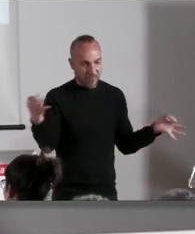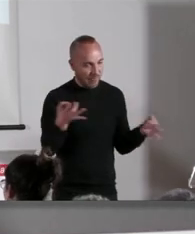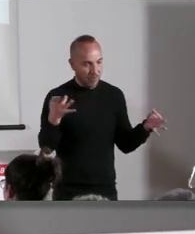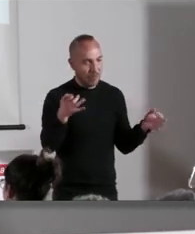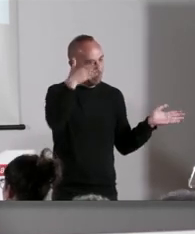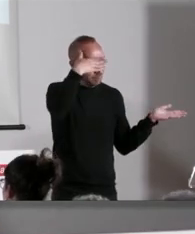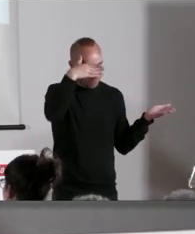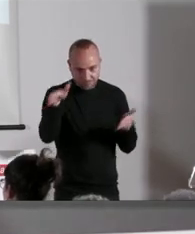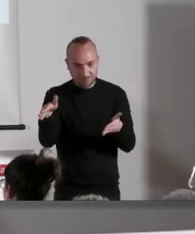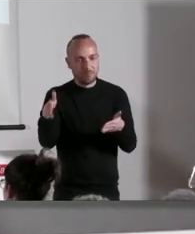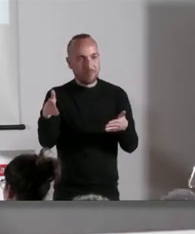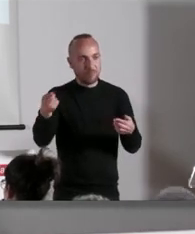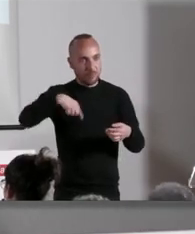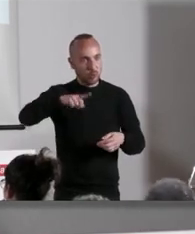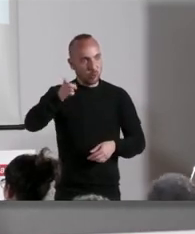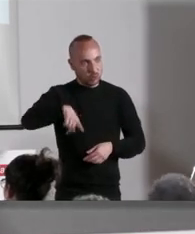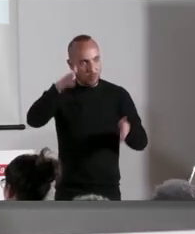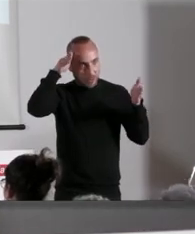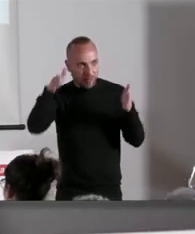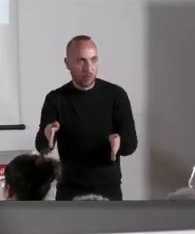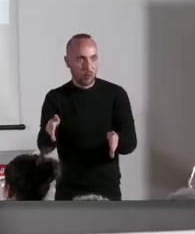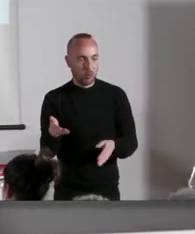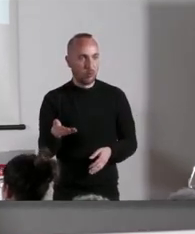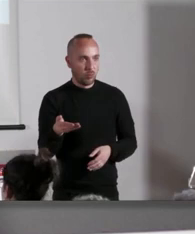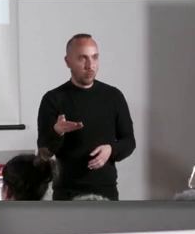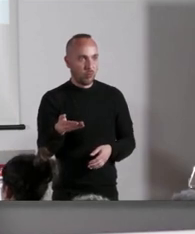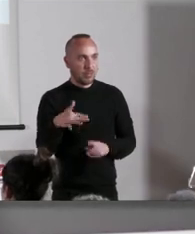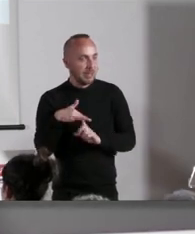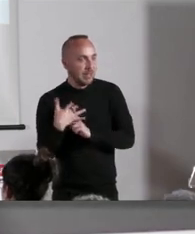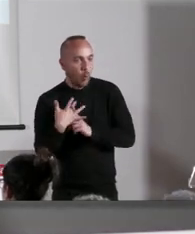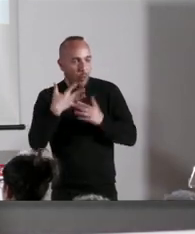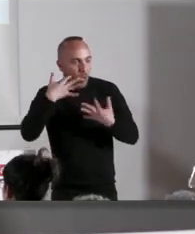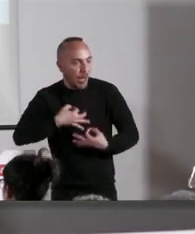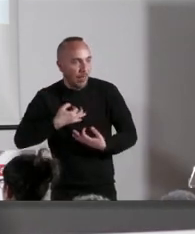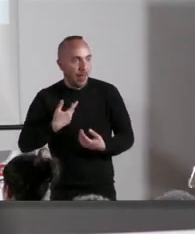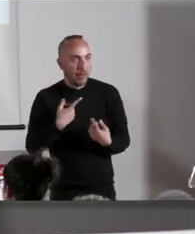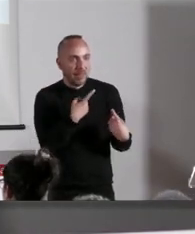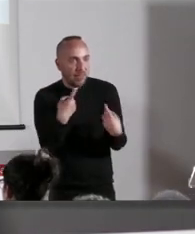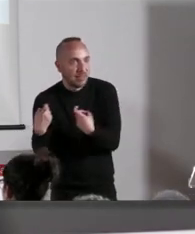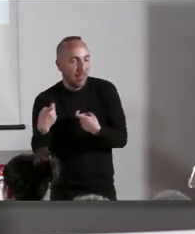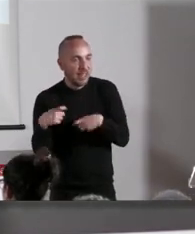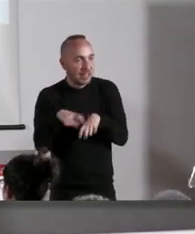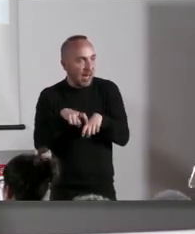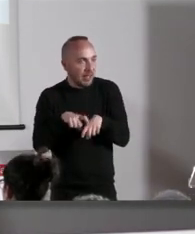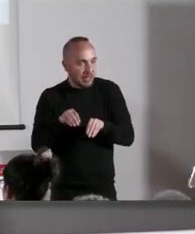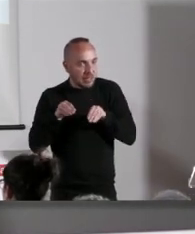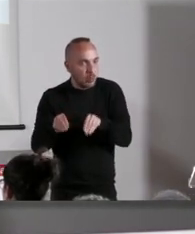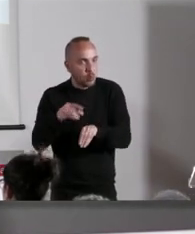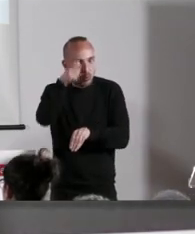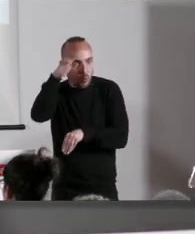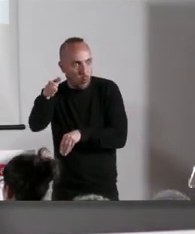tenga en cuenta. La realidad y las características, tanto las necesidades también de las zonas rurales, son muy